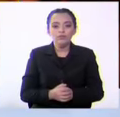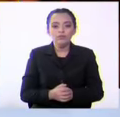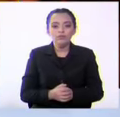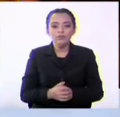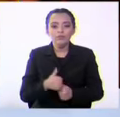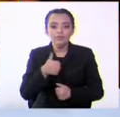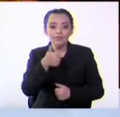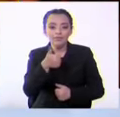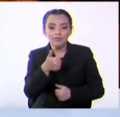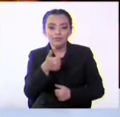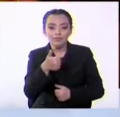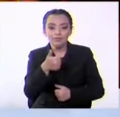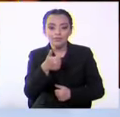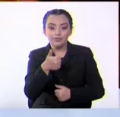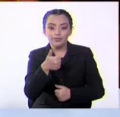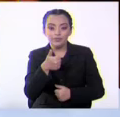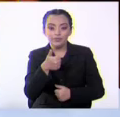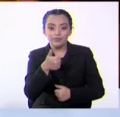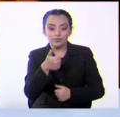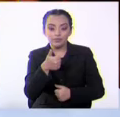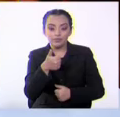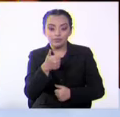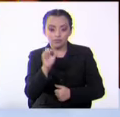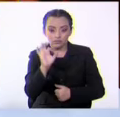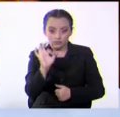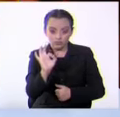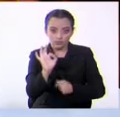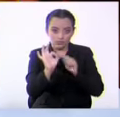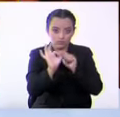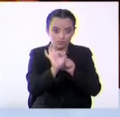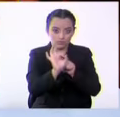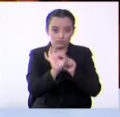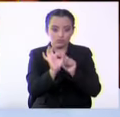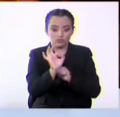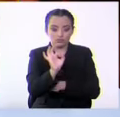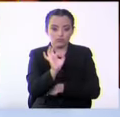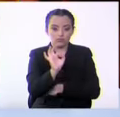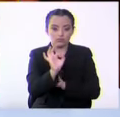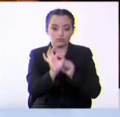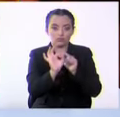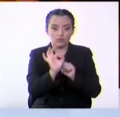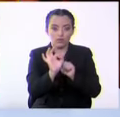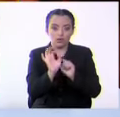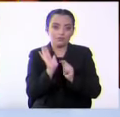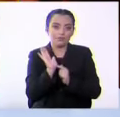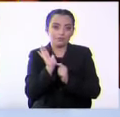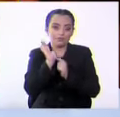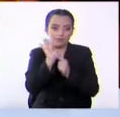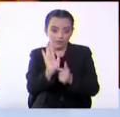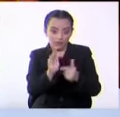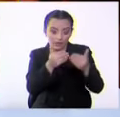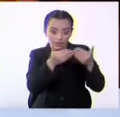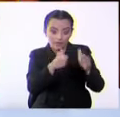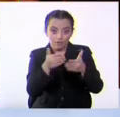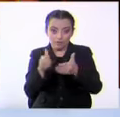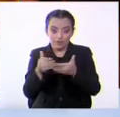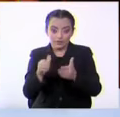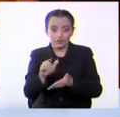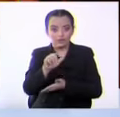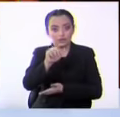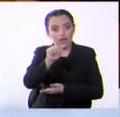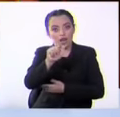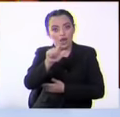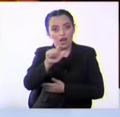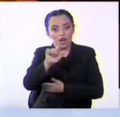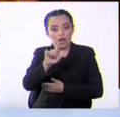Bien, estas chibolas que tenemos acá nos van a representar distintos alelos, así como hicimos la demostración antes.